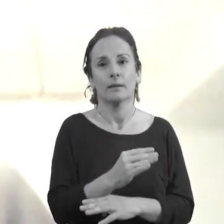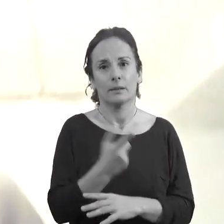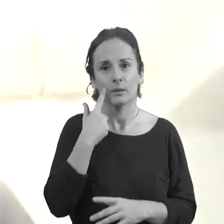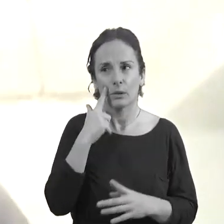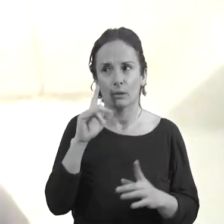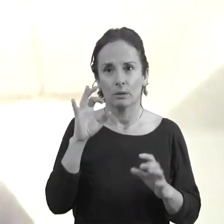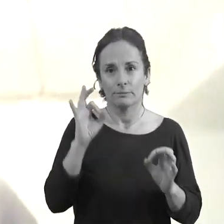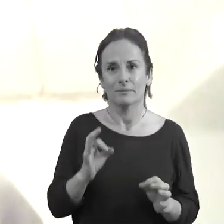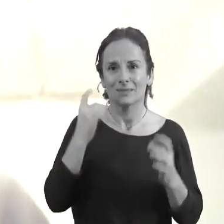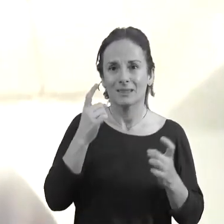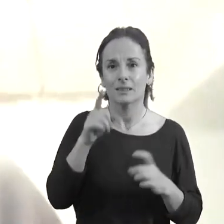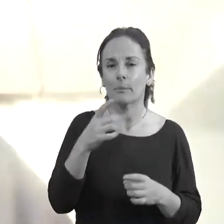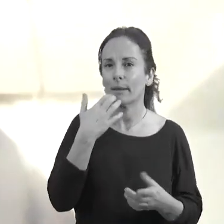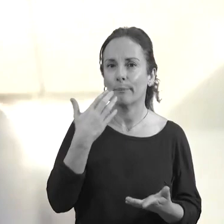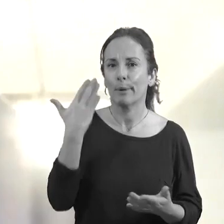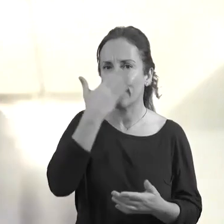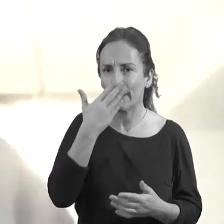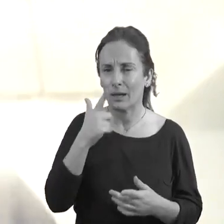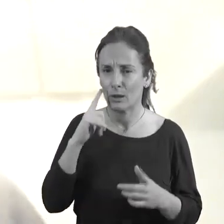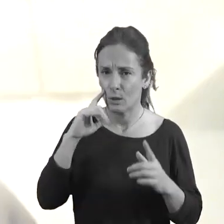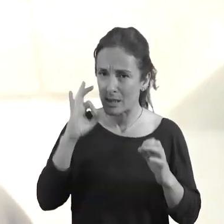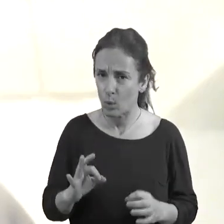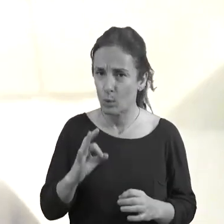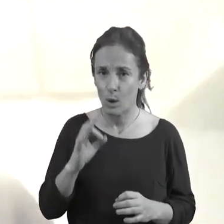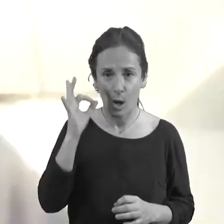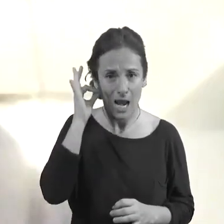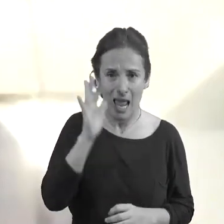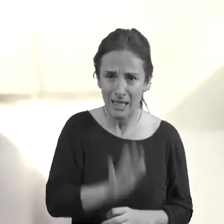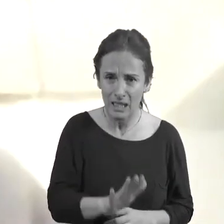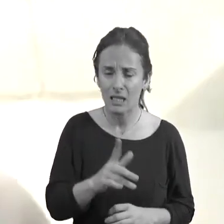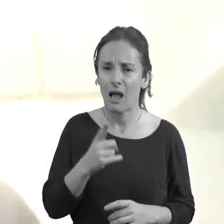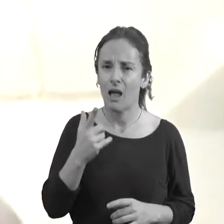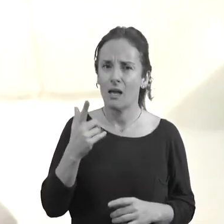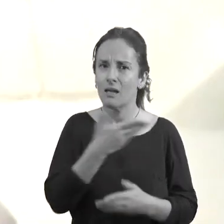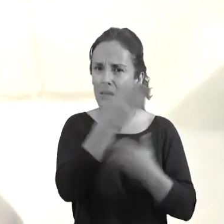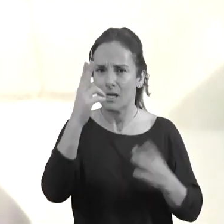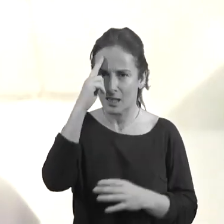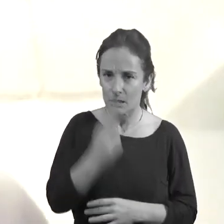que van a ser respetuosos y que van a ser inclusivos, ¿no?,